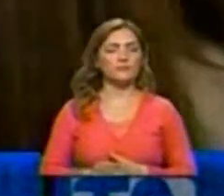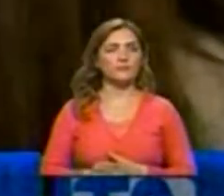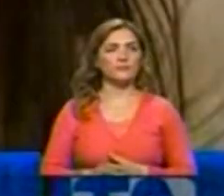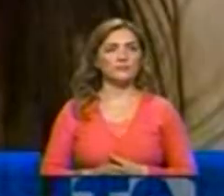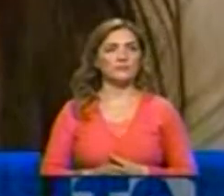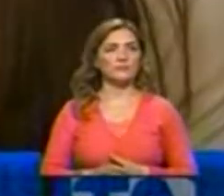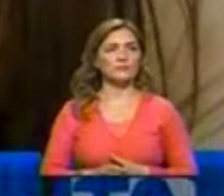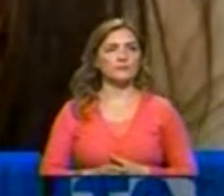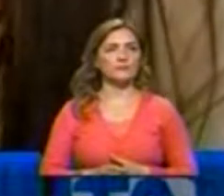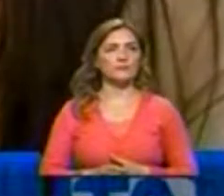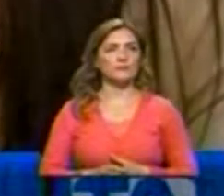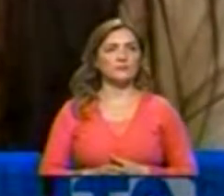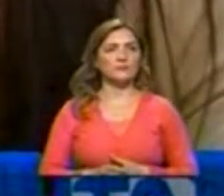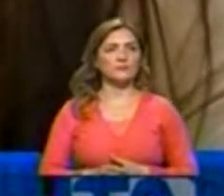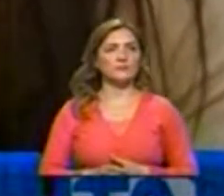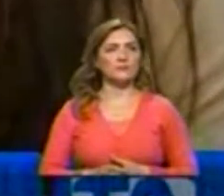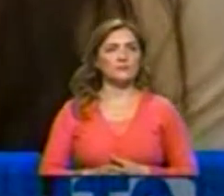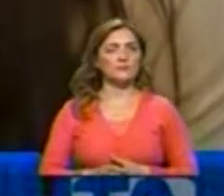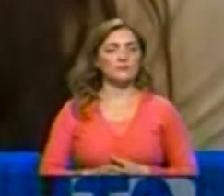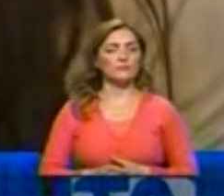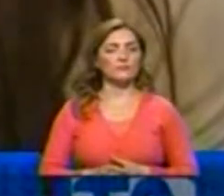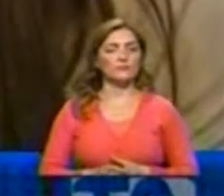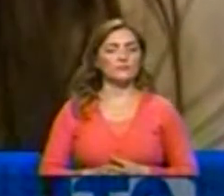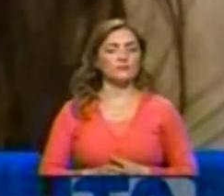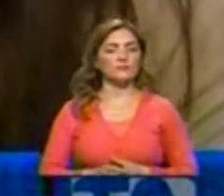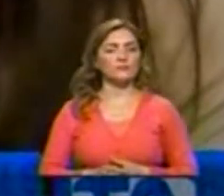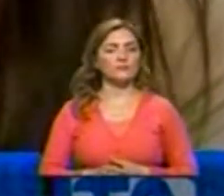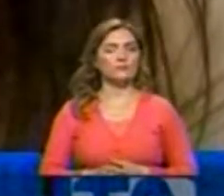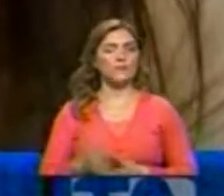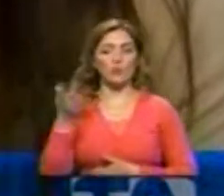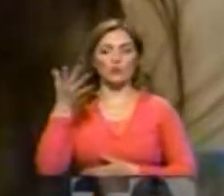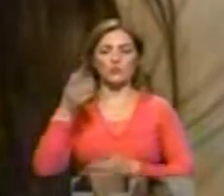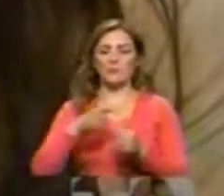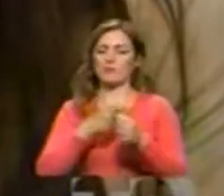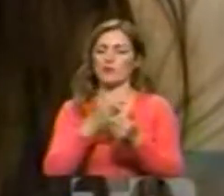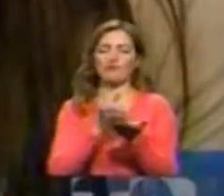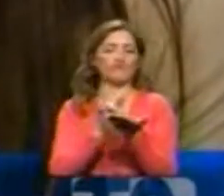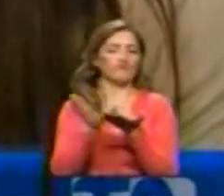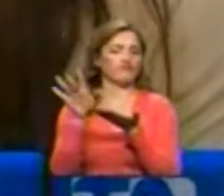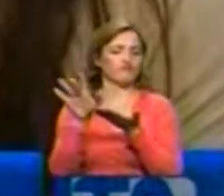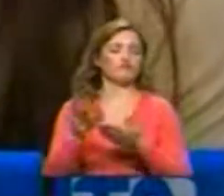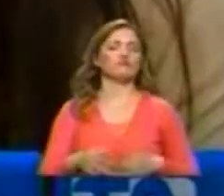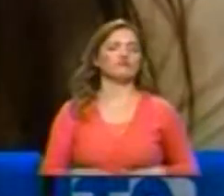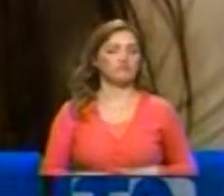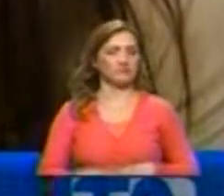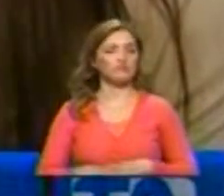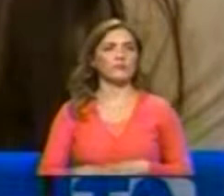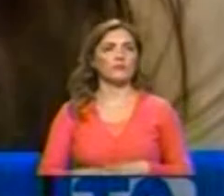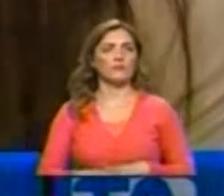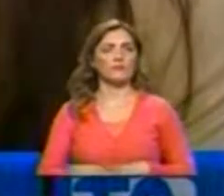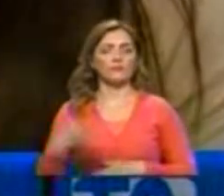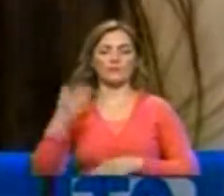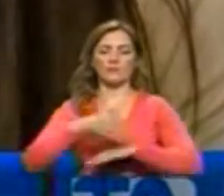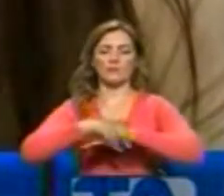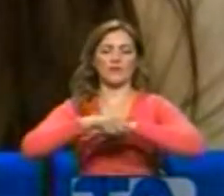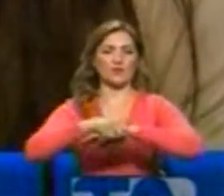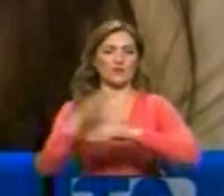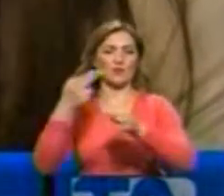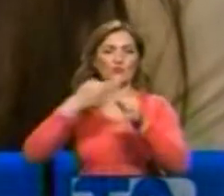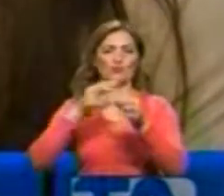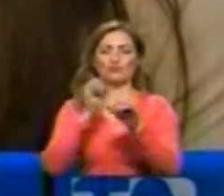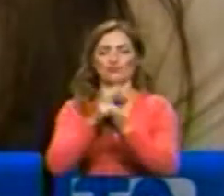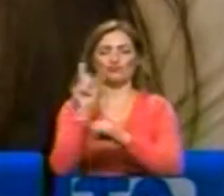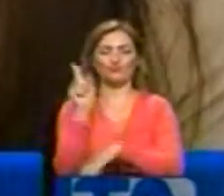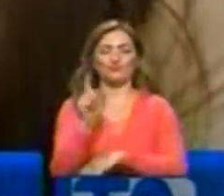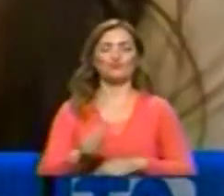En primer lugar, se hizo una separación de la docente de la institución educativa. La docente de inglés ya no es parte de la